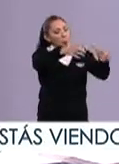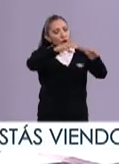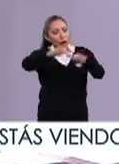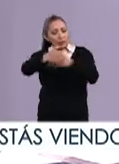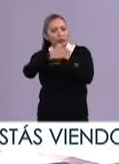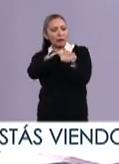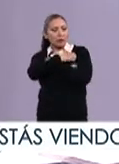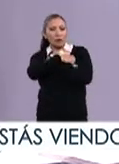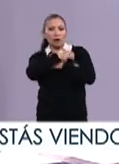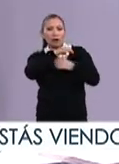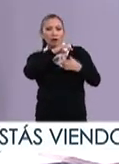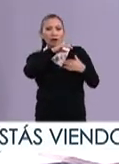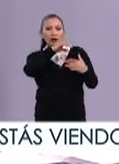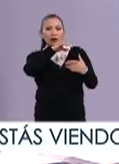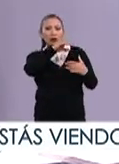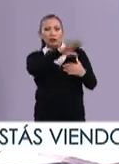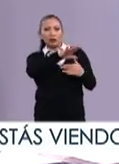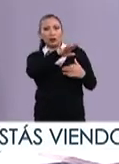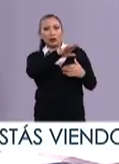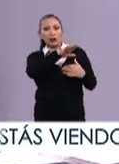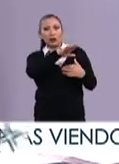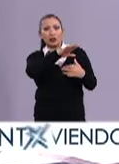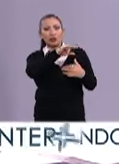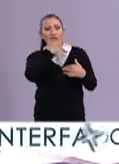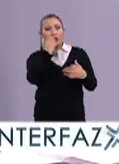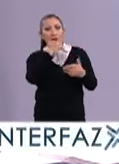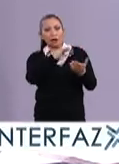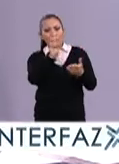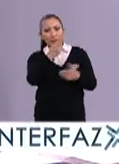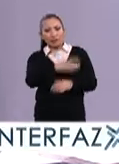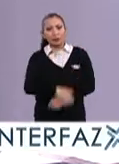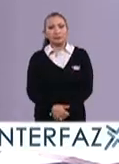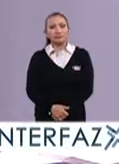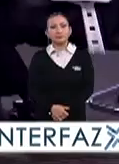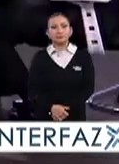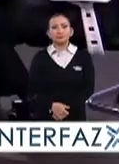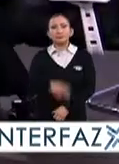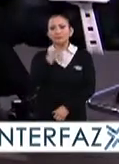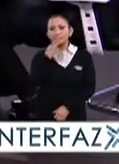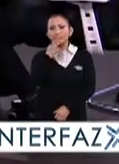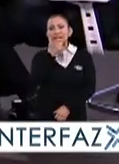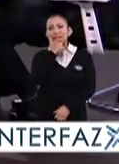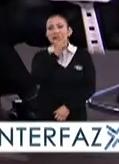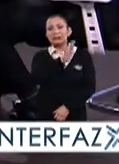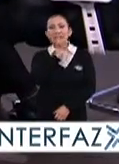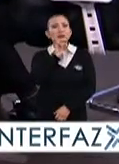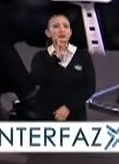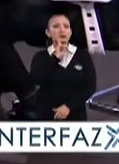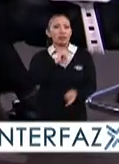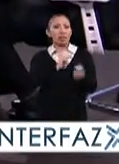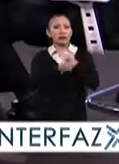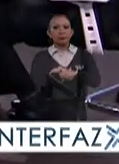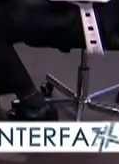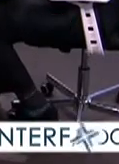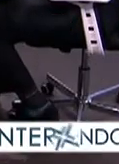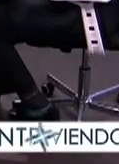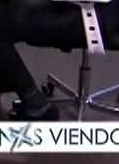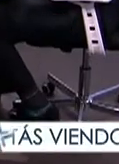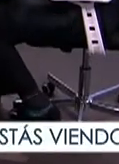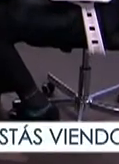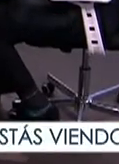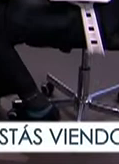comunidad educativa de NYU. So I'm going to ask you, first Omar is asking, what's the most